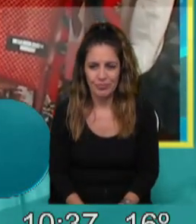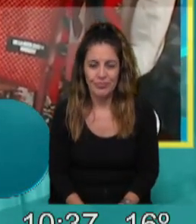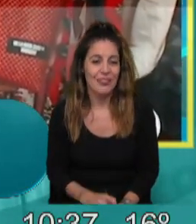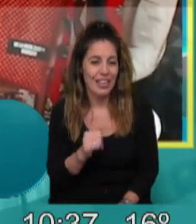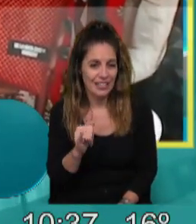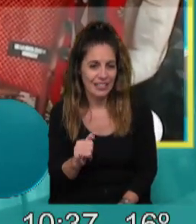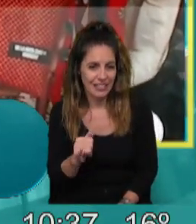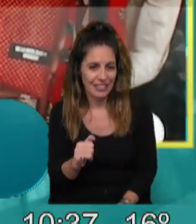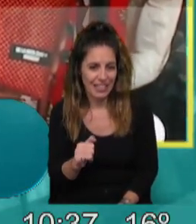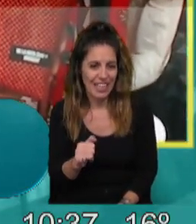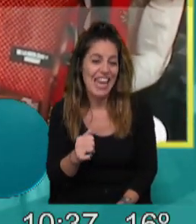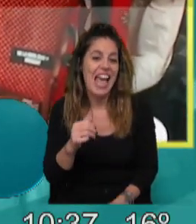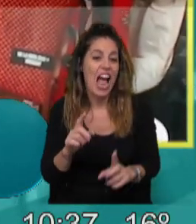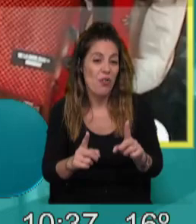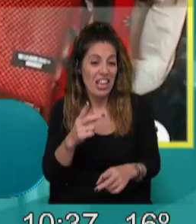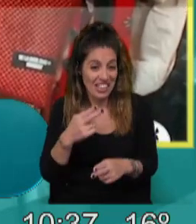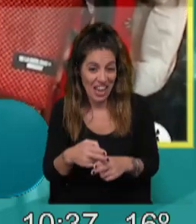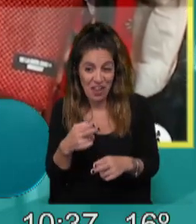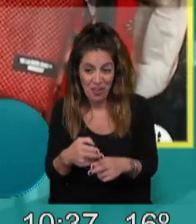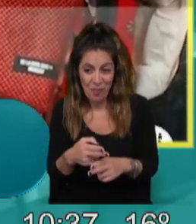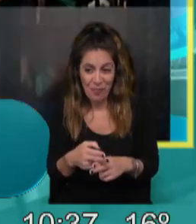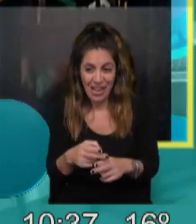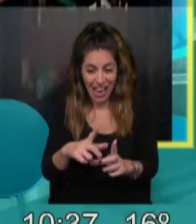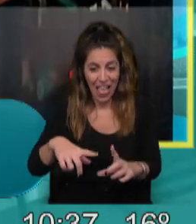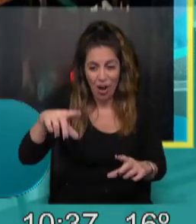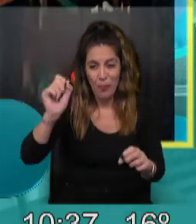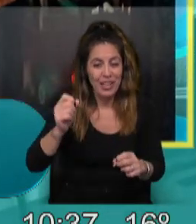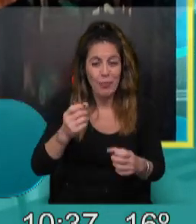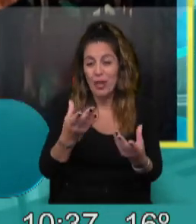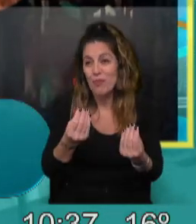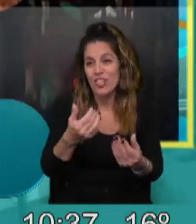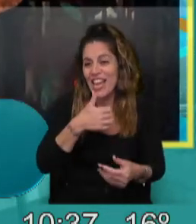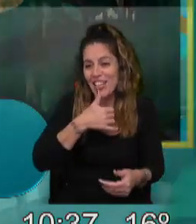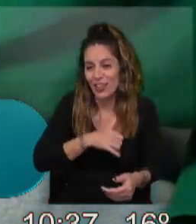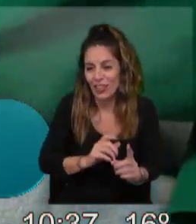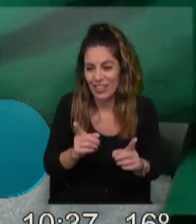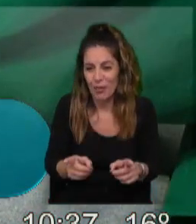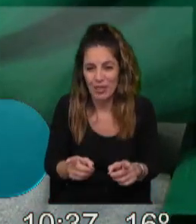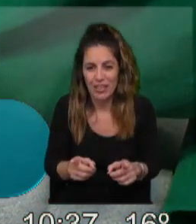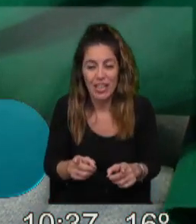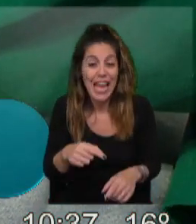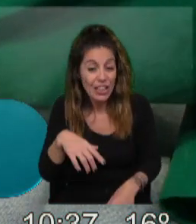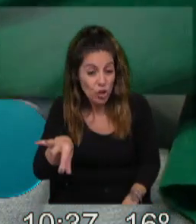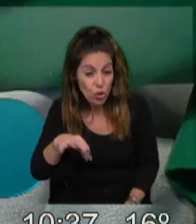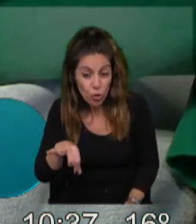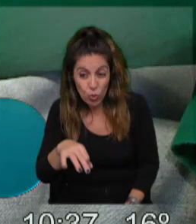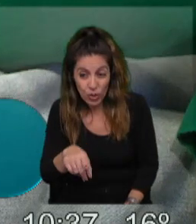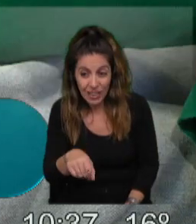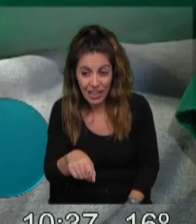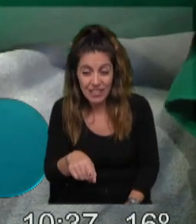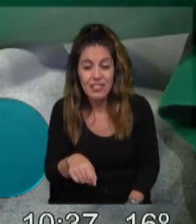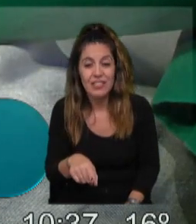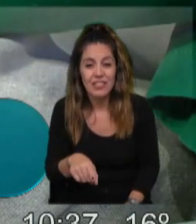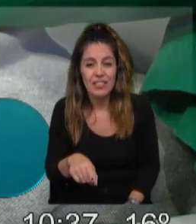hasta nombre a veces las cometas de cada uno, porque comparten un montón de historias por detrás. Y son únicas. Son prendas únicas, porque obviamente no